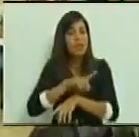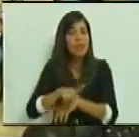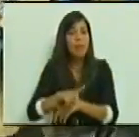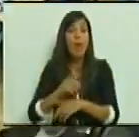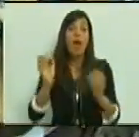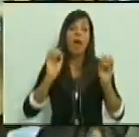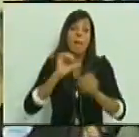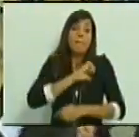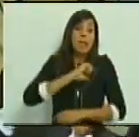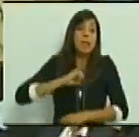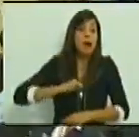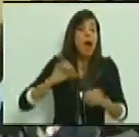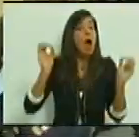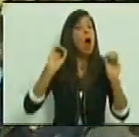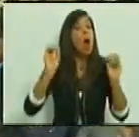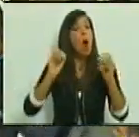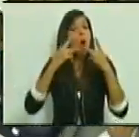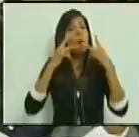privado,